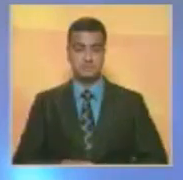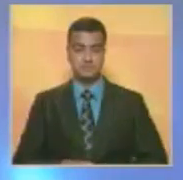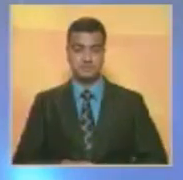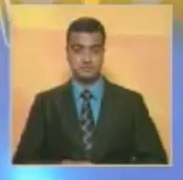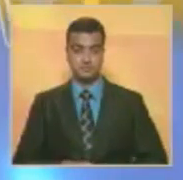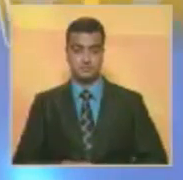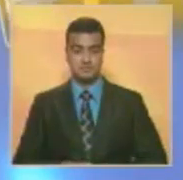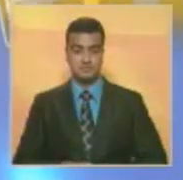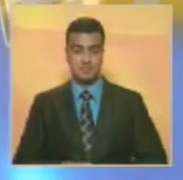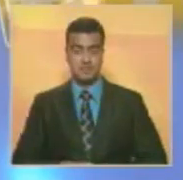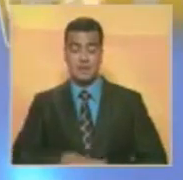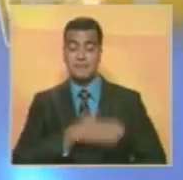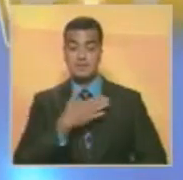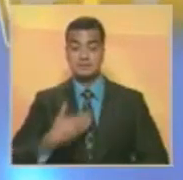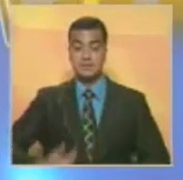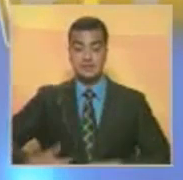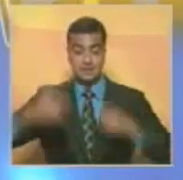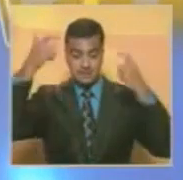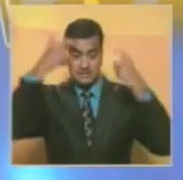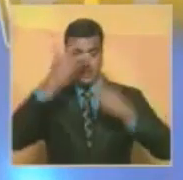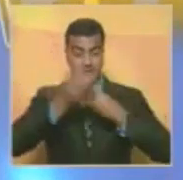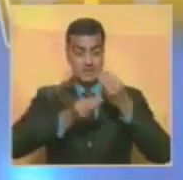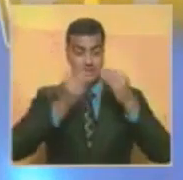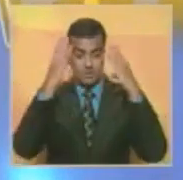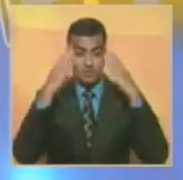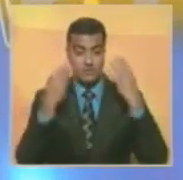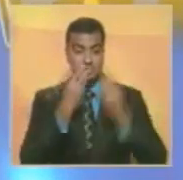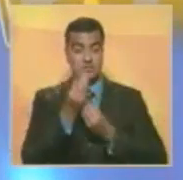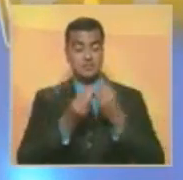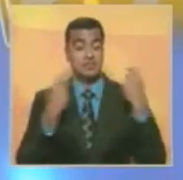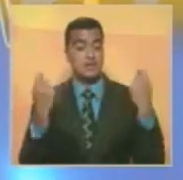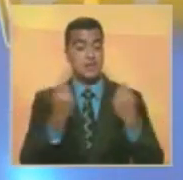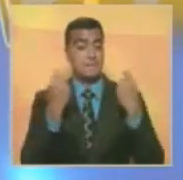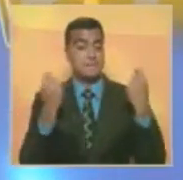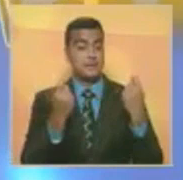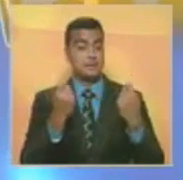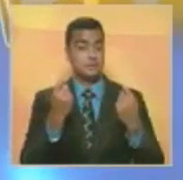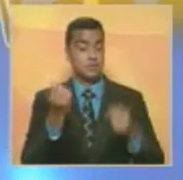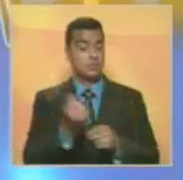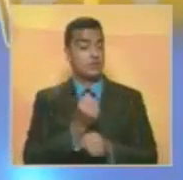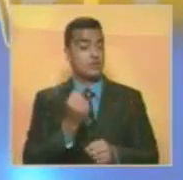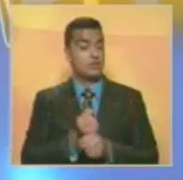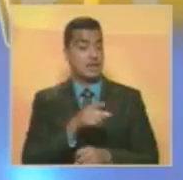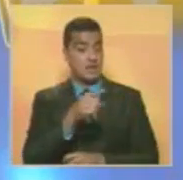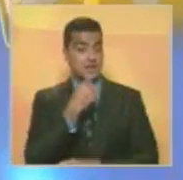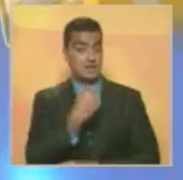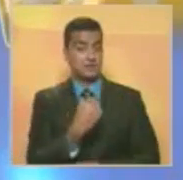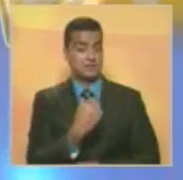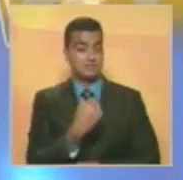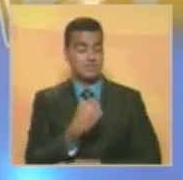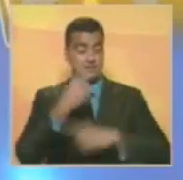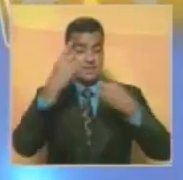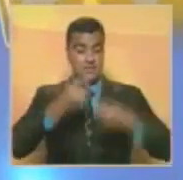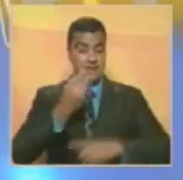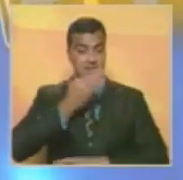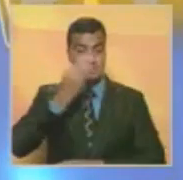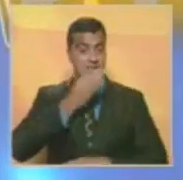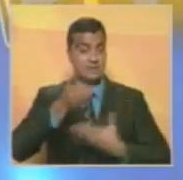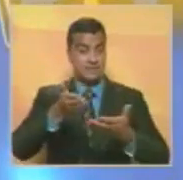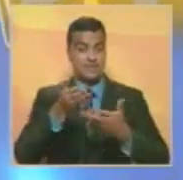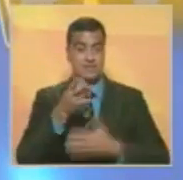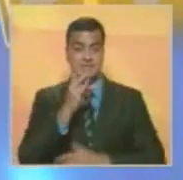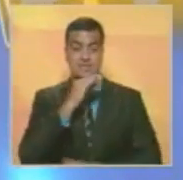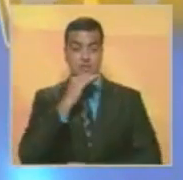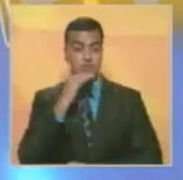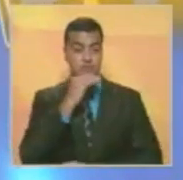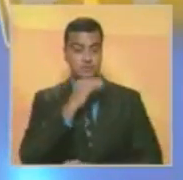El candidato a la reelección, Hugo Chávez, realizó en Vargas una actividad de campaña con los trabajadores. Allí señaló que se debe garantizar la victoria del 7